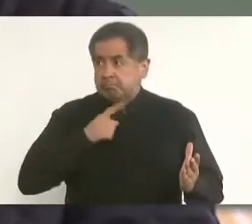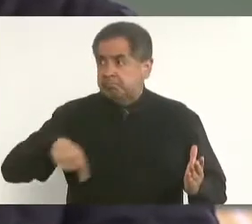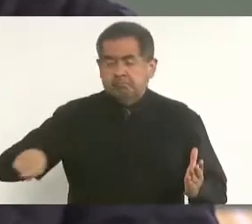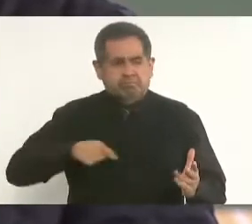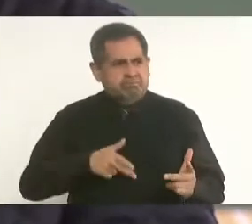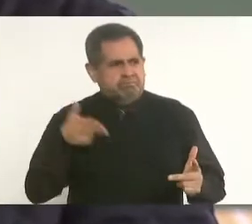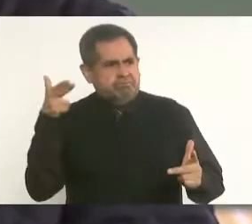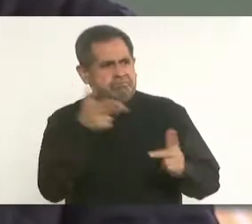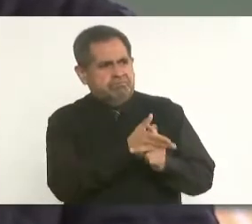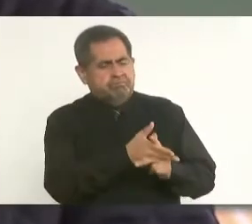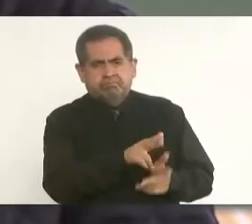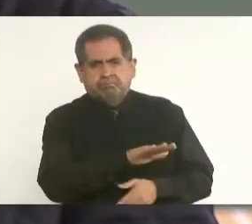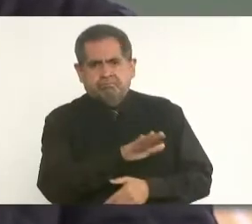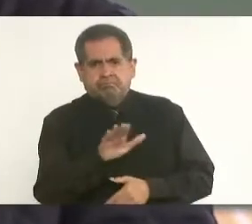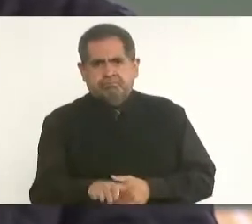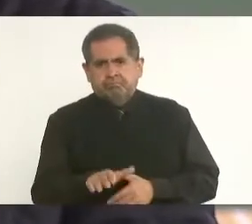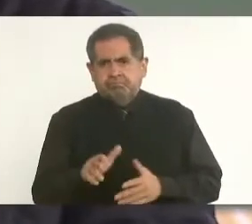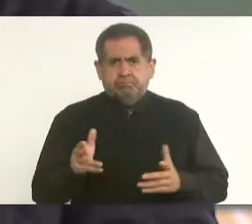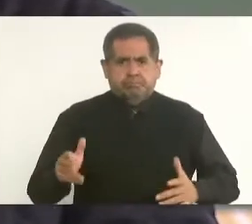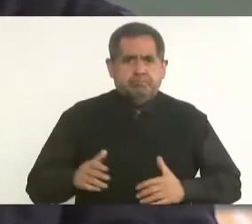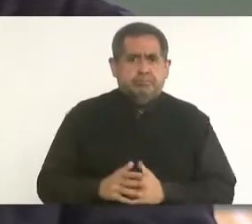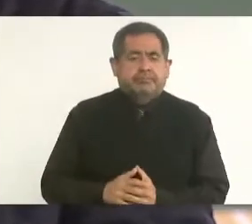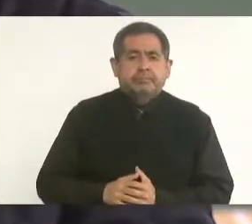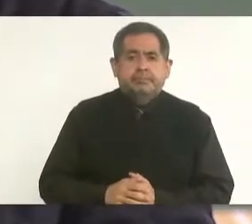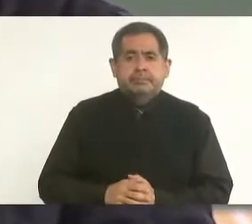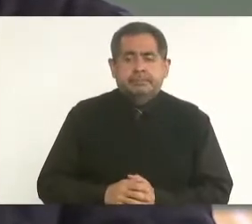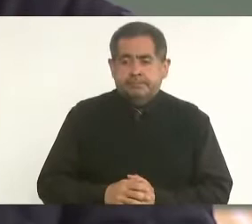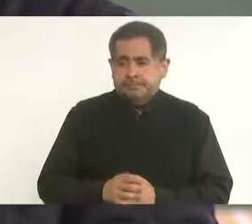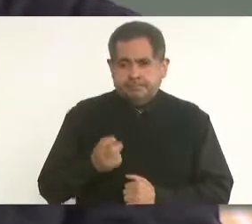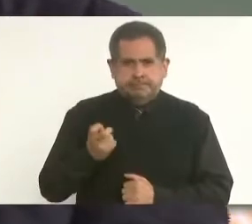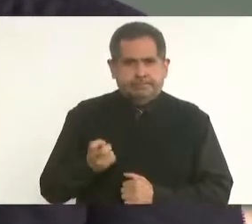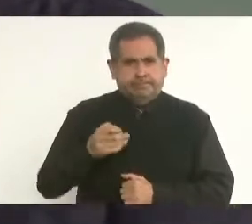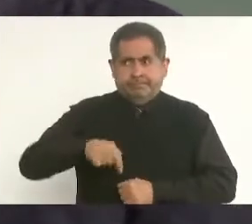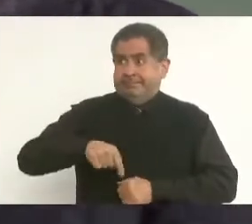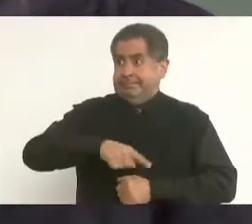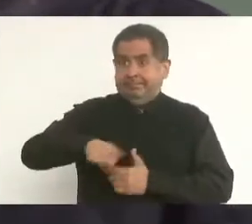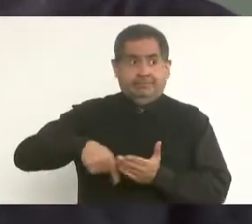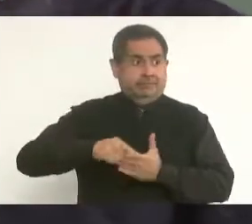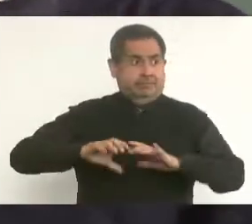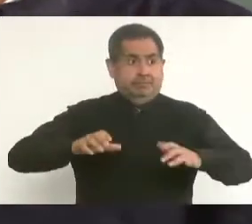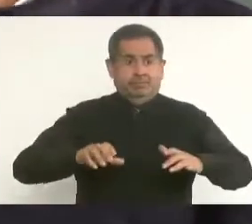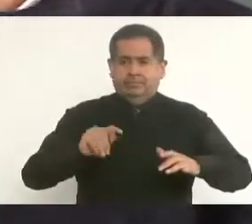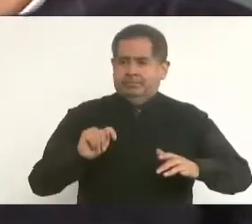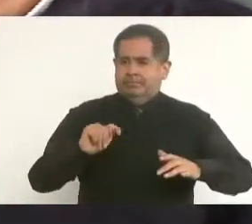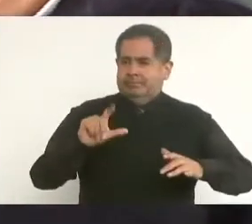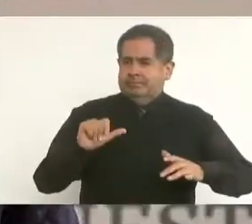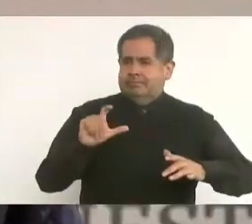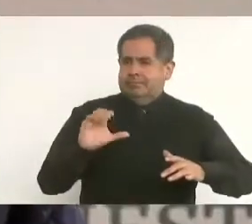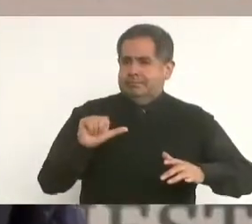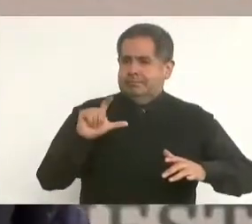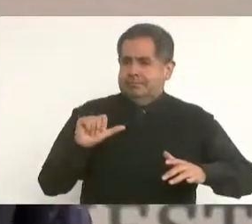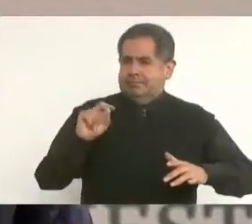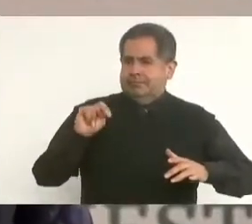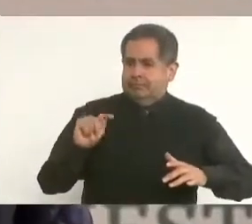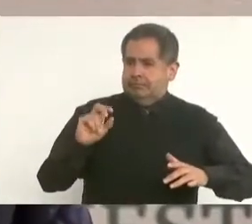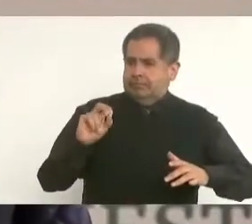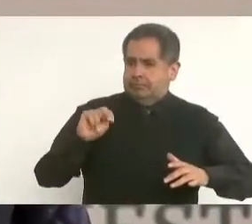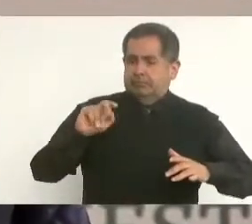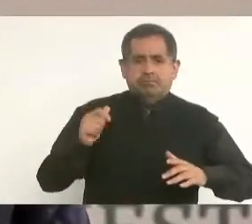Carranza en esta comunidad de Tlaxcalaltongo.